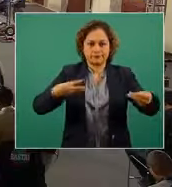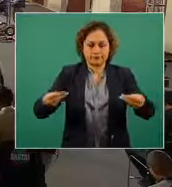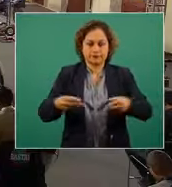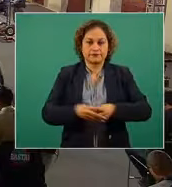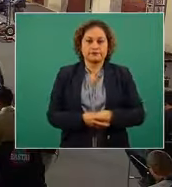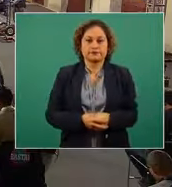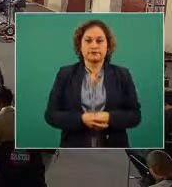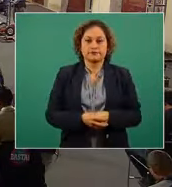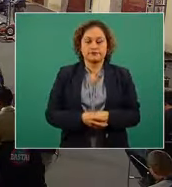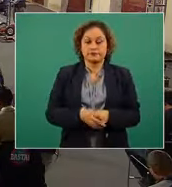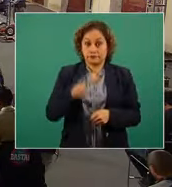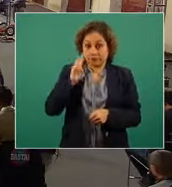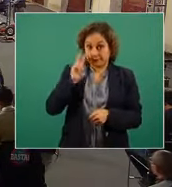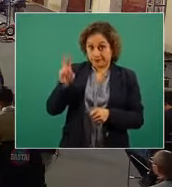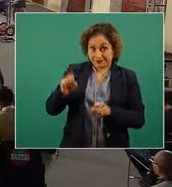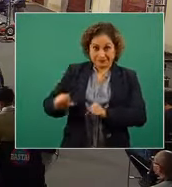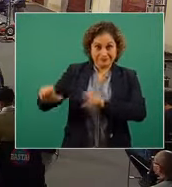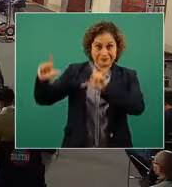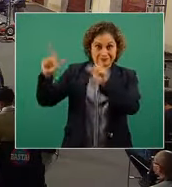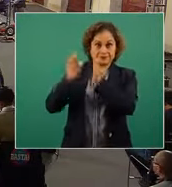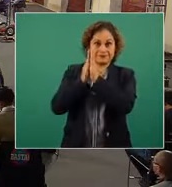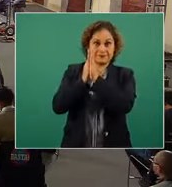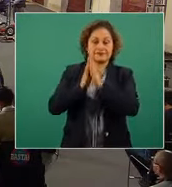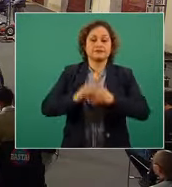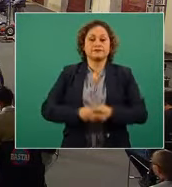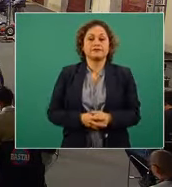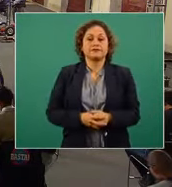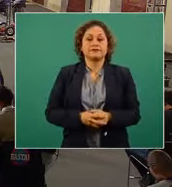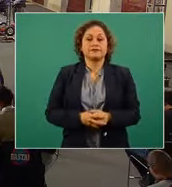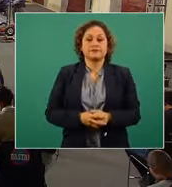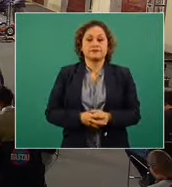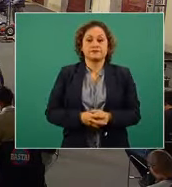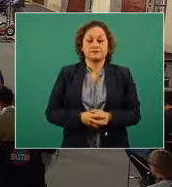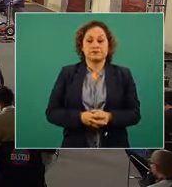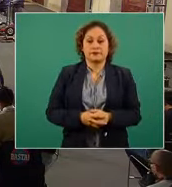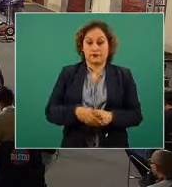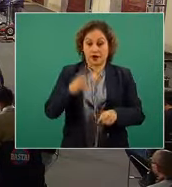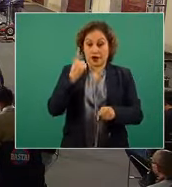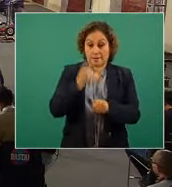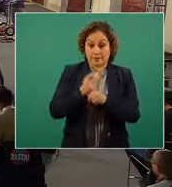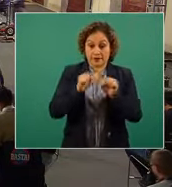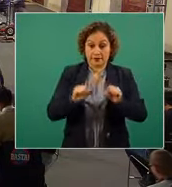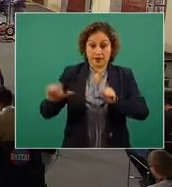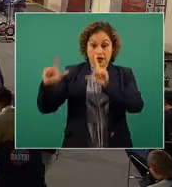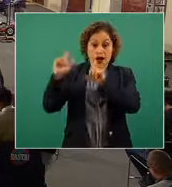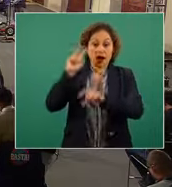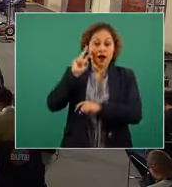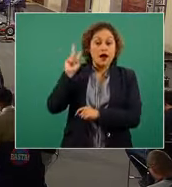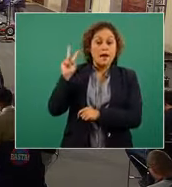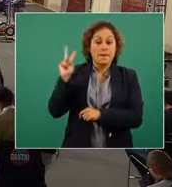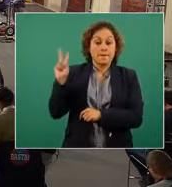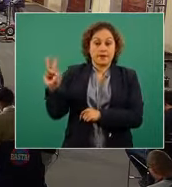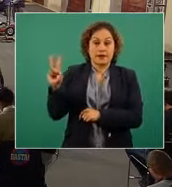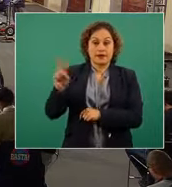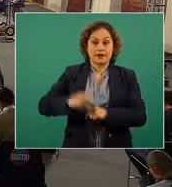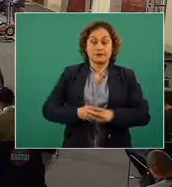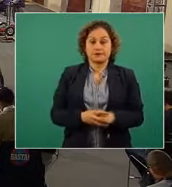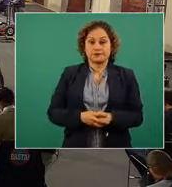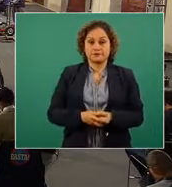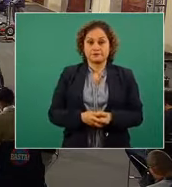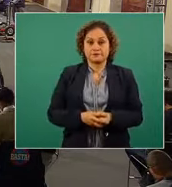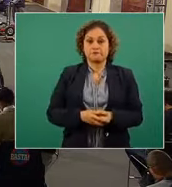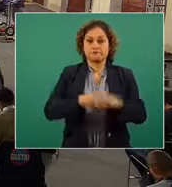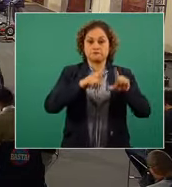una imagen, por favor. ¿Sí? En esta primera imagen, ustedes podrán ver que son